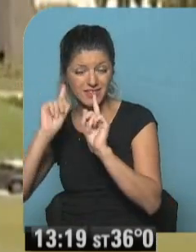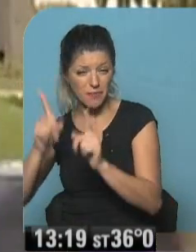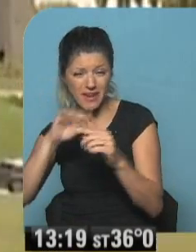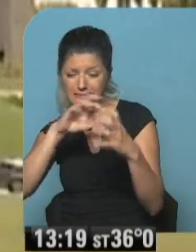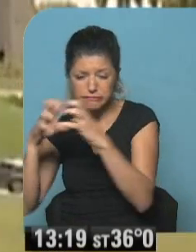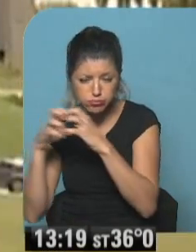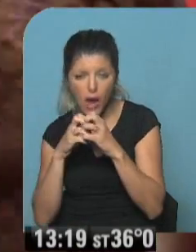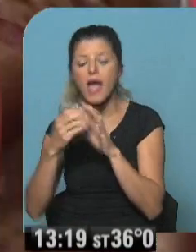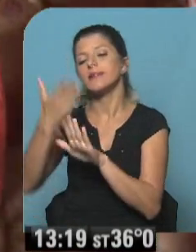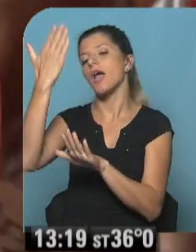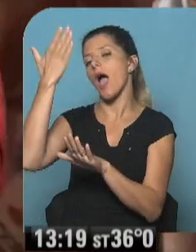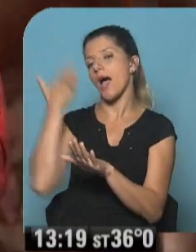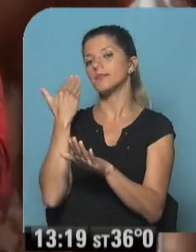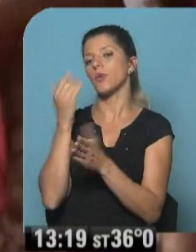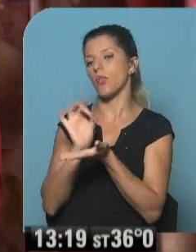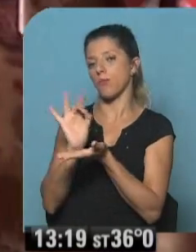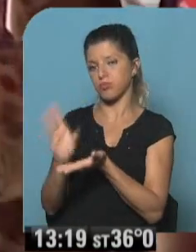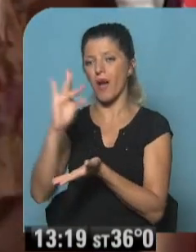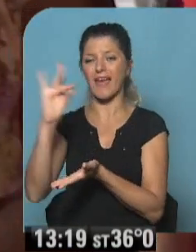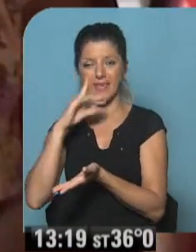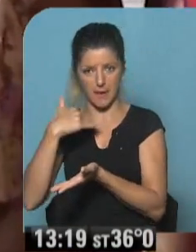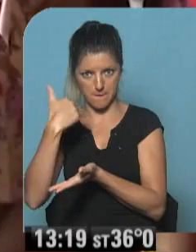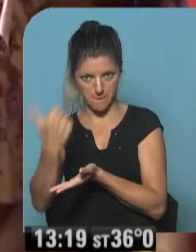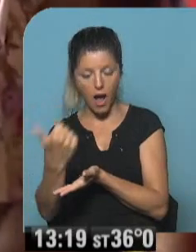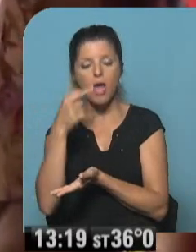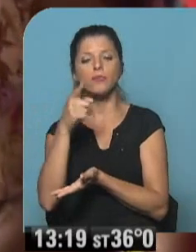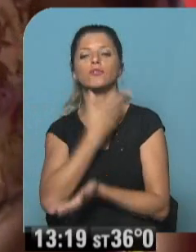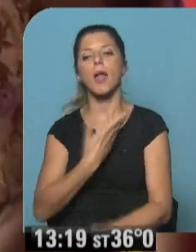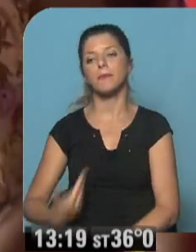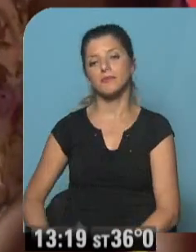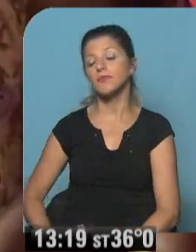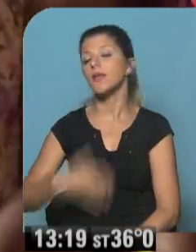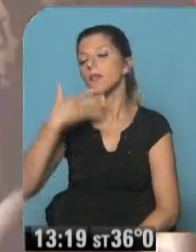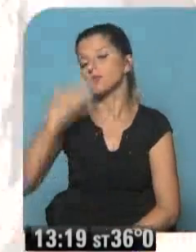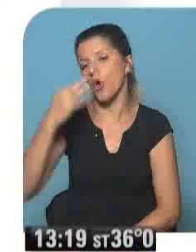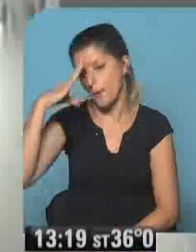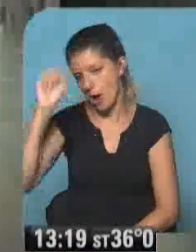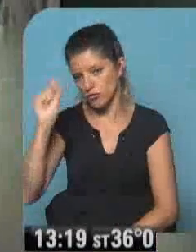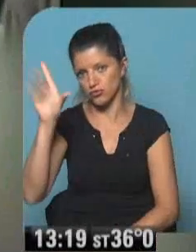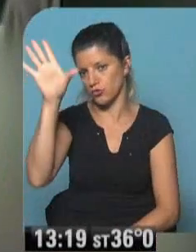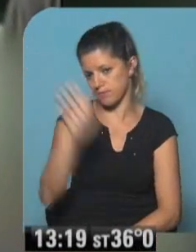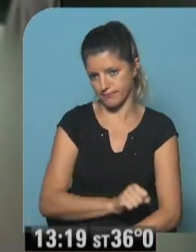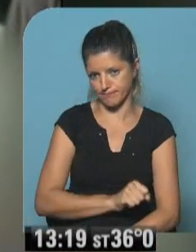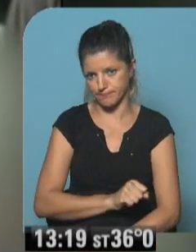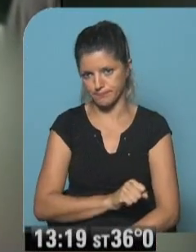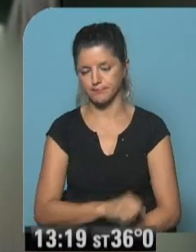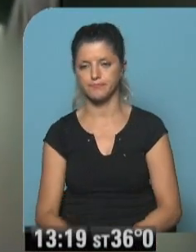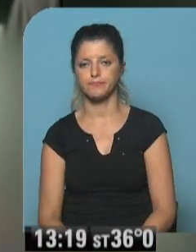el impeachment de la expresidenta Dilma Rousseff cuando Maduro retiró a su embajador en Brasilia. Hemos